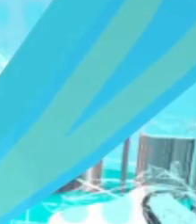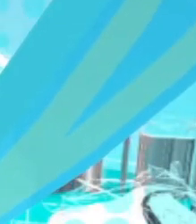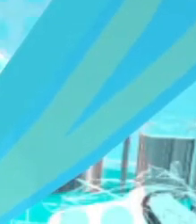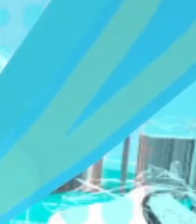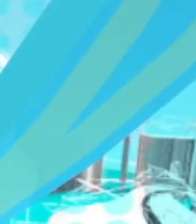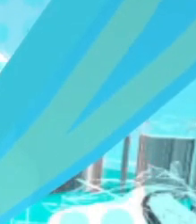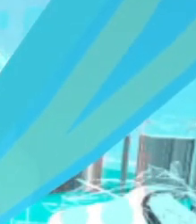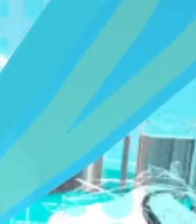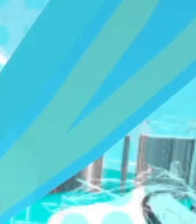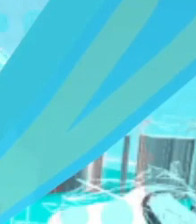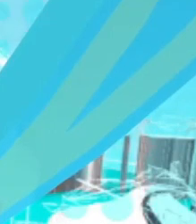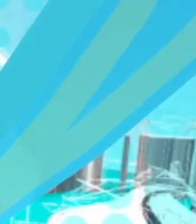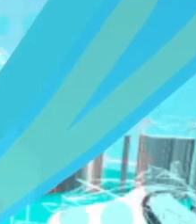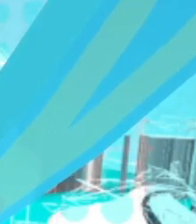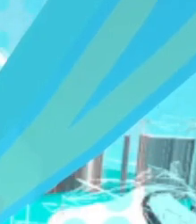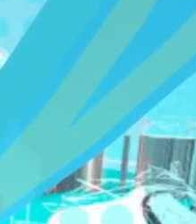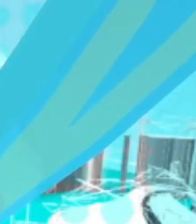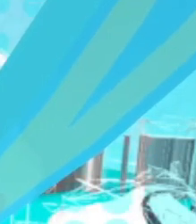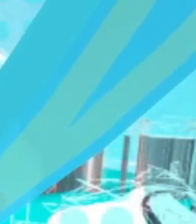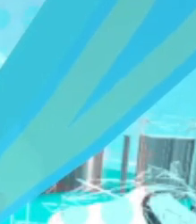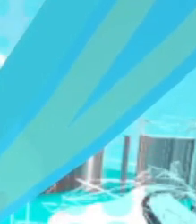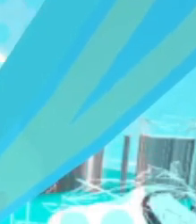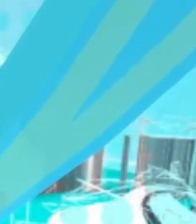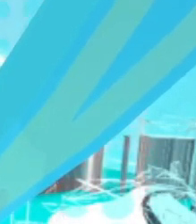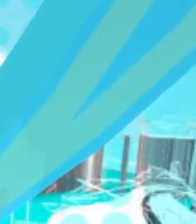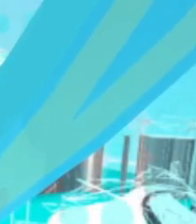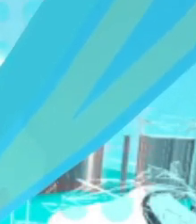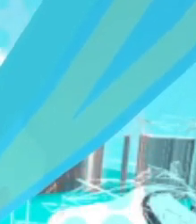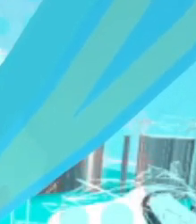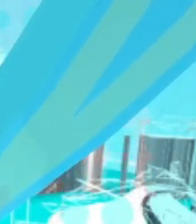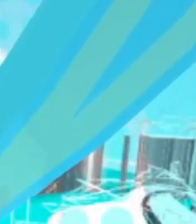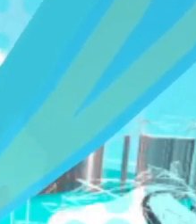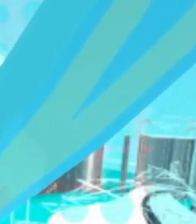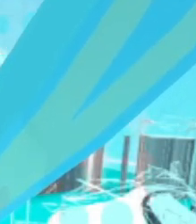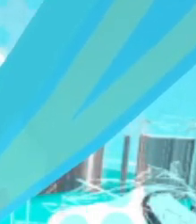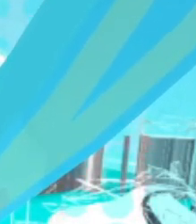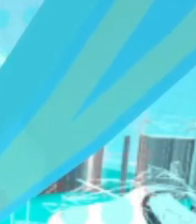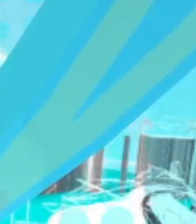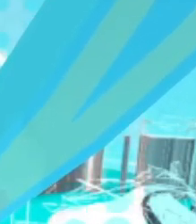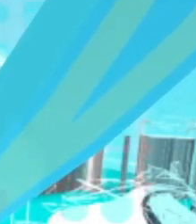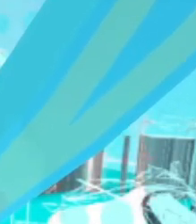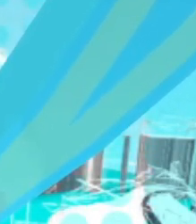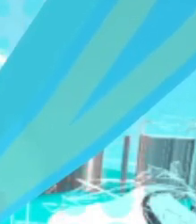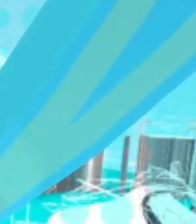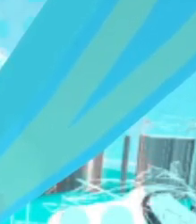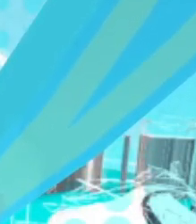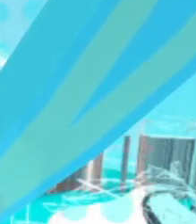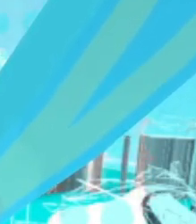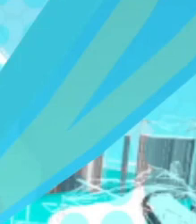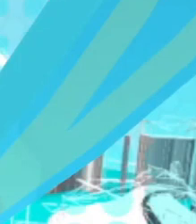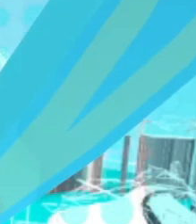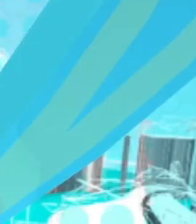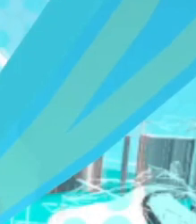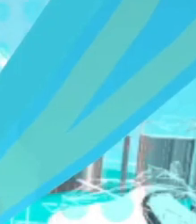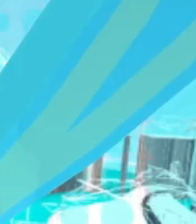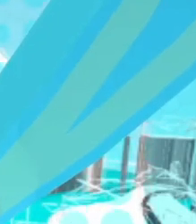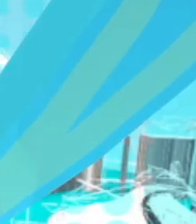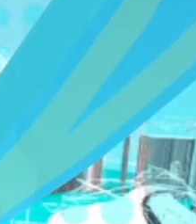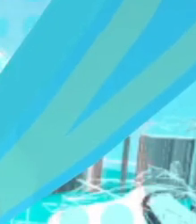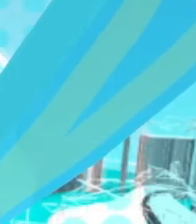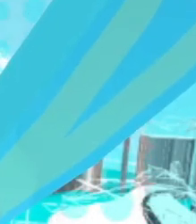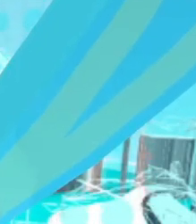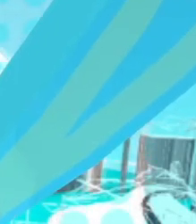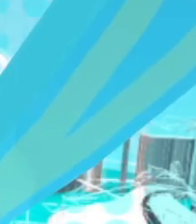16 minutos a repasar la cotización de la divisa estadounidense. El precio del dólar en la